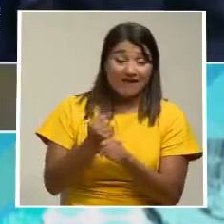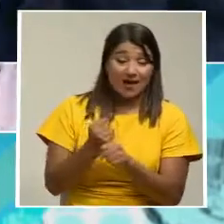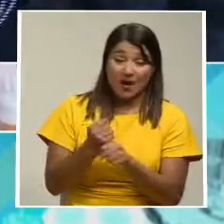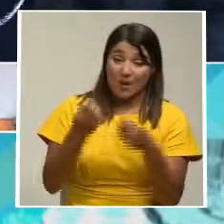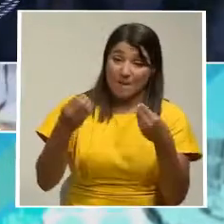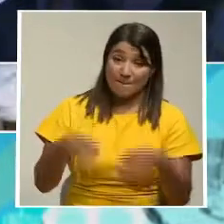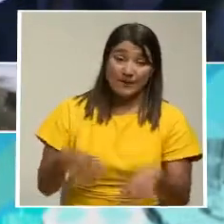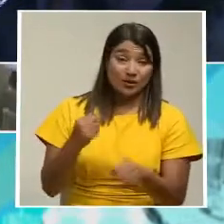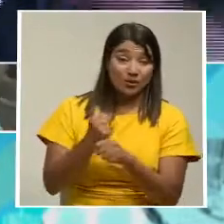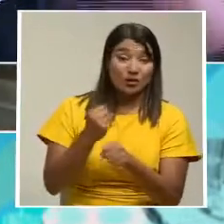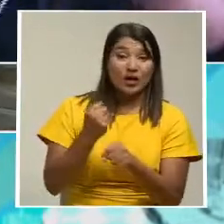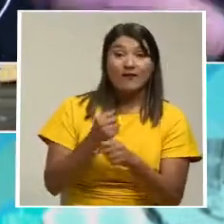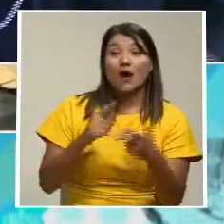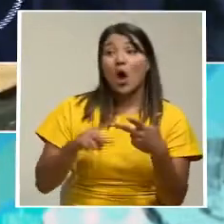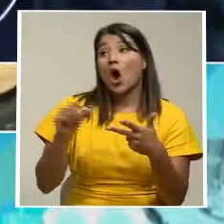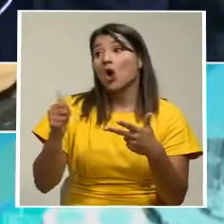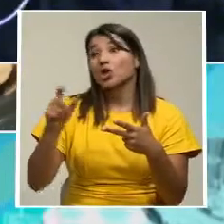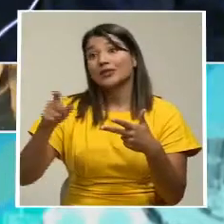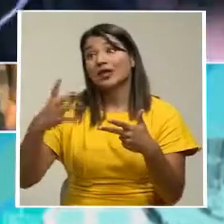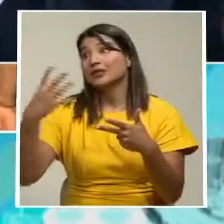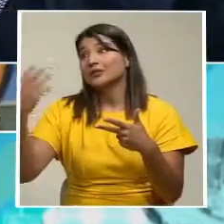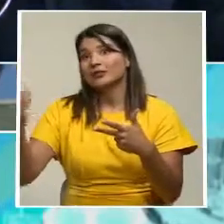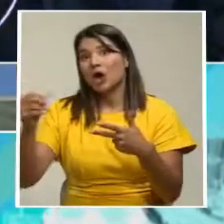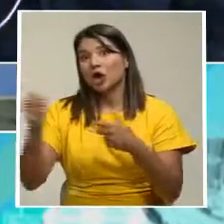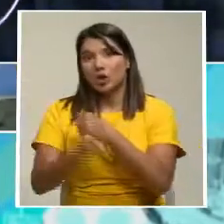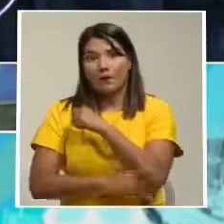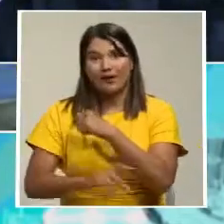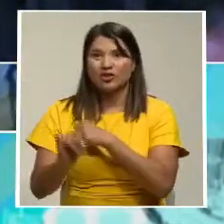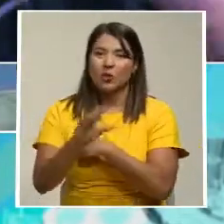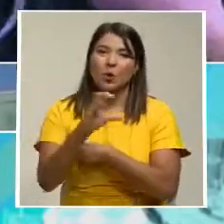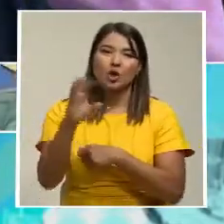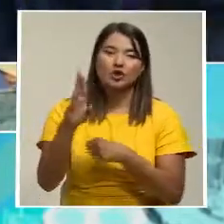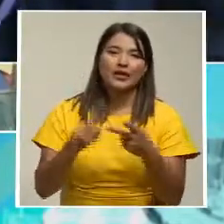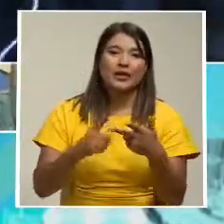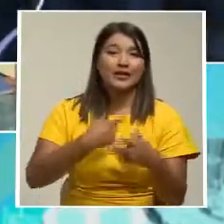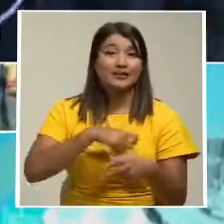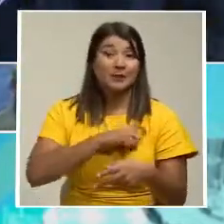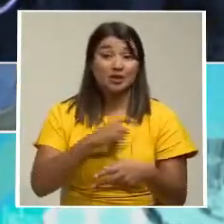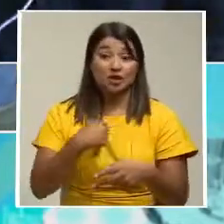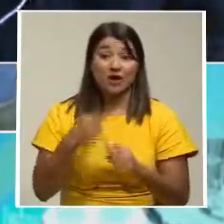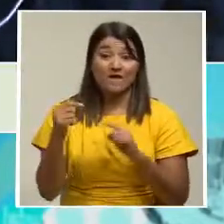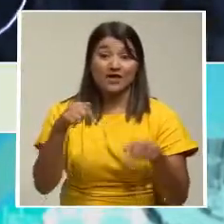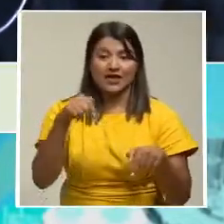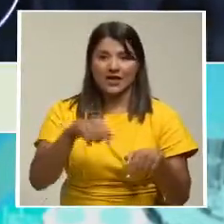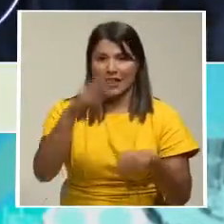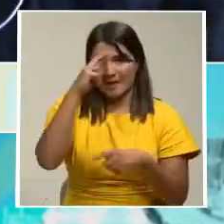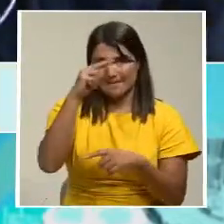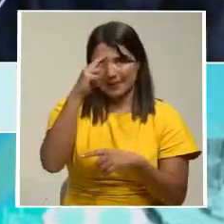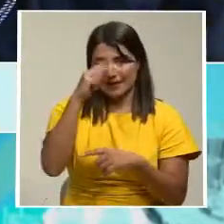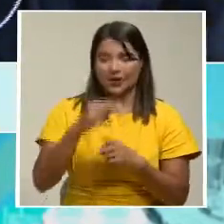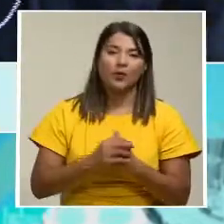la persecución política, muchos están en Costa Rica, otros están en España, yo me tuve que venir aquí a México